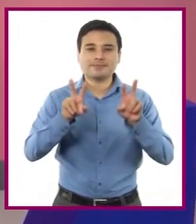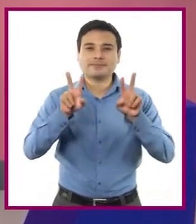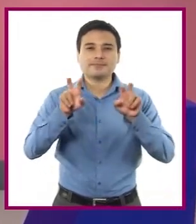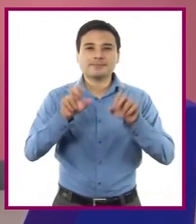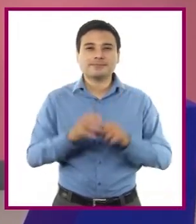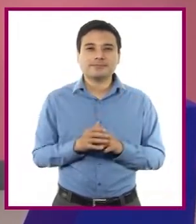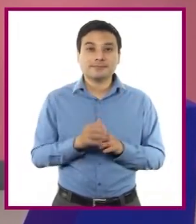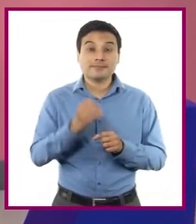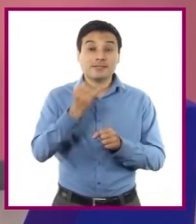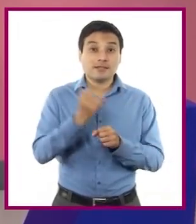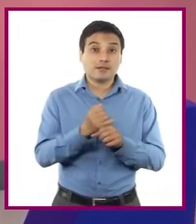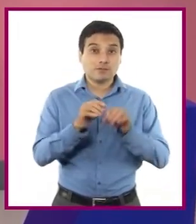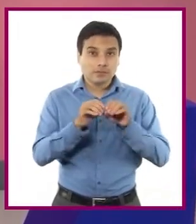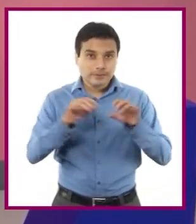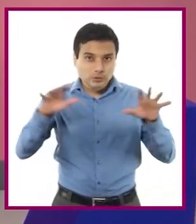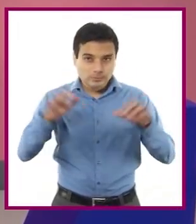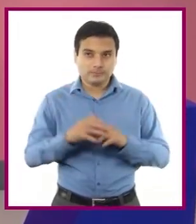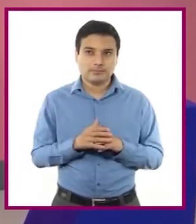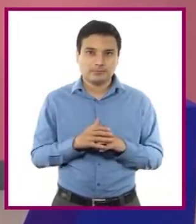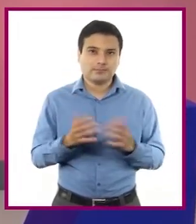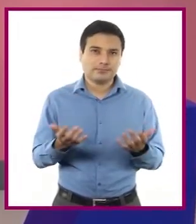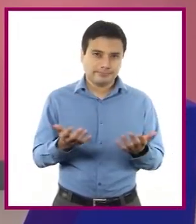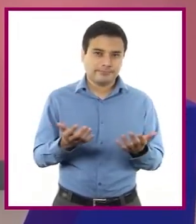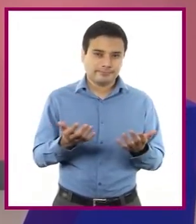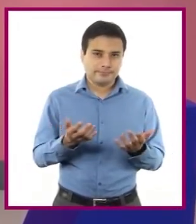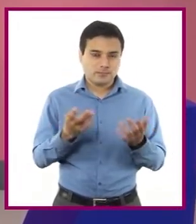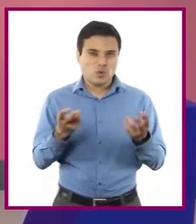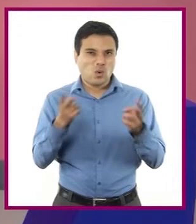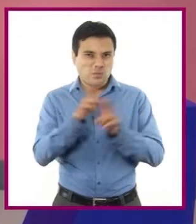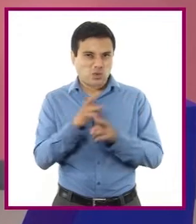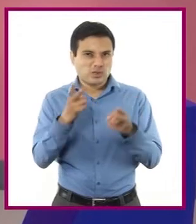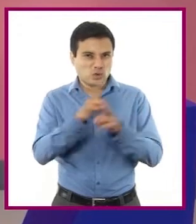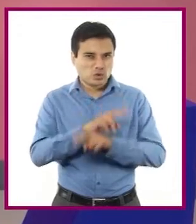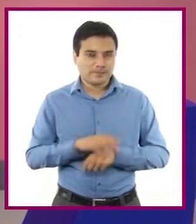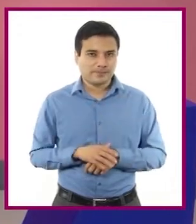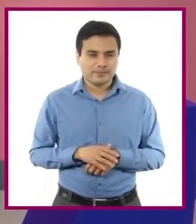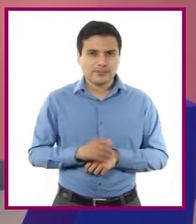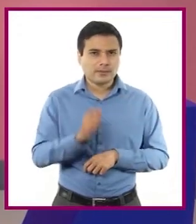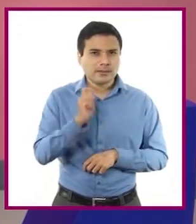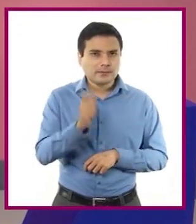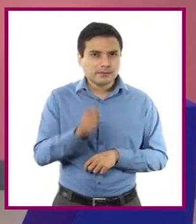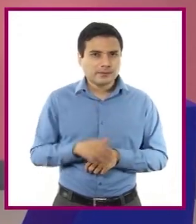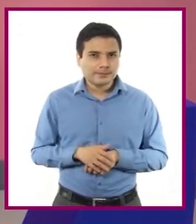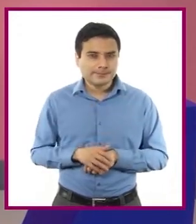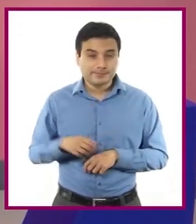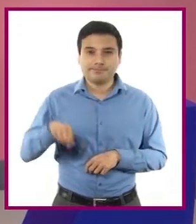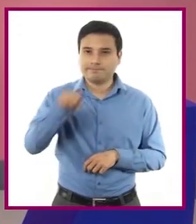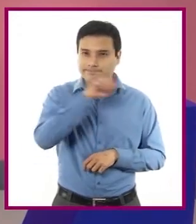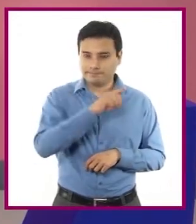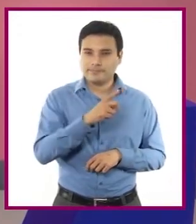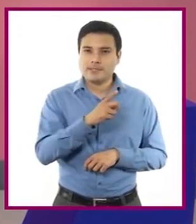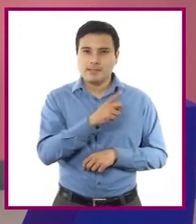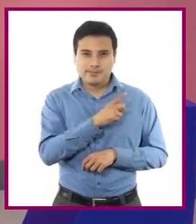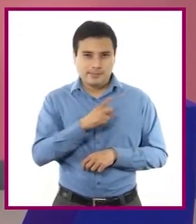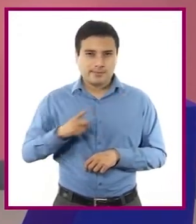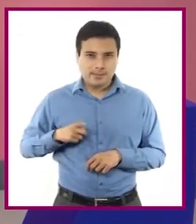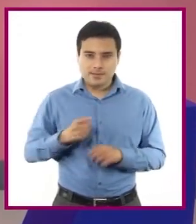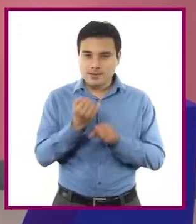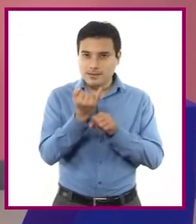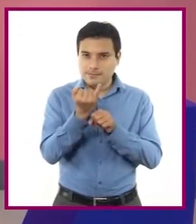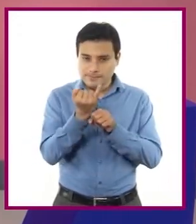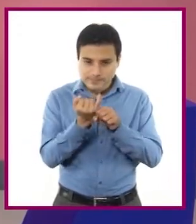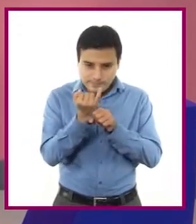la información y sus opuestos. Con esto nos referimos a distinguir información contradictoria en fuentes de